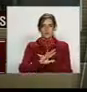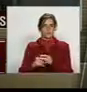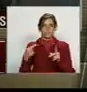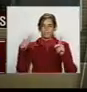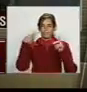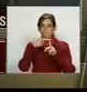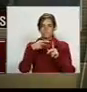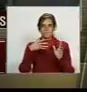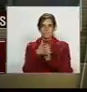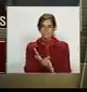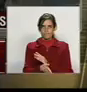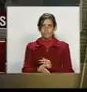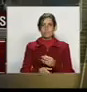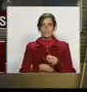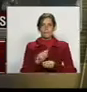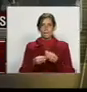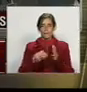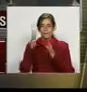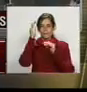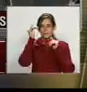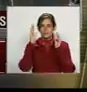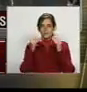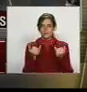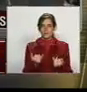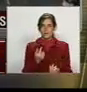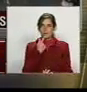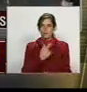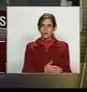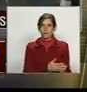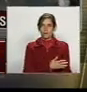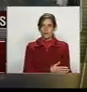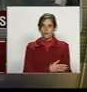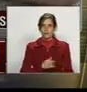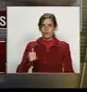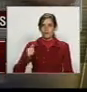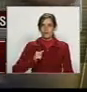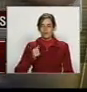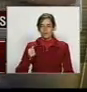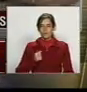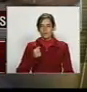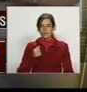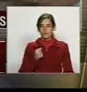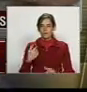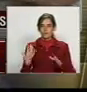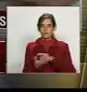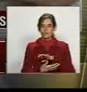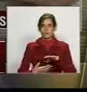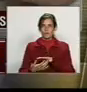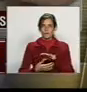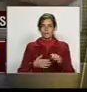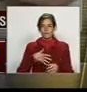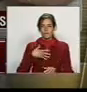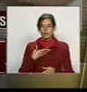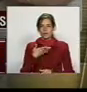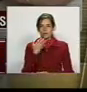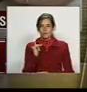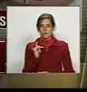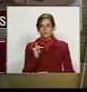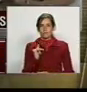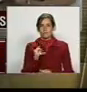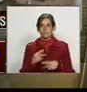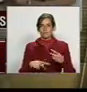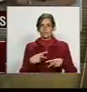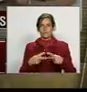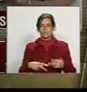de estar atentos, como ya se ha dicho, de cualquier irregularidad que pueda suceder durante el